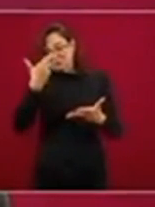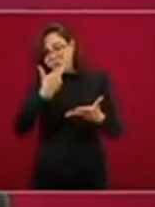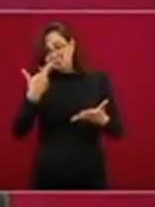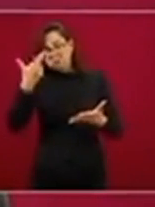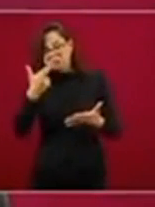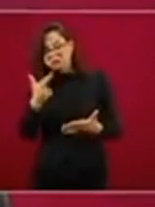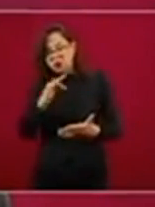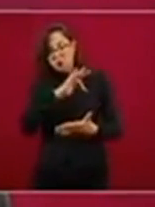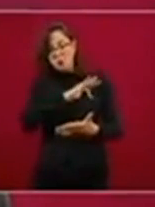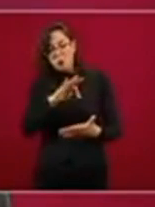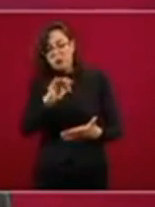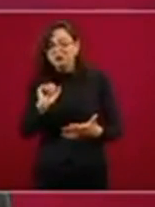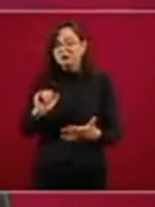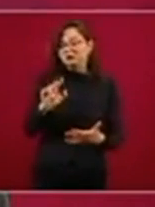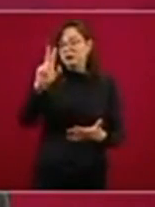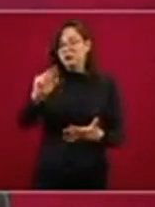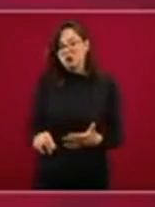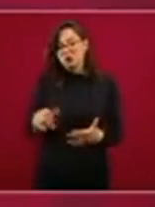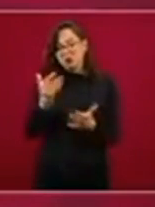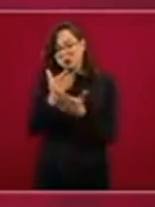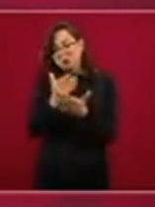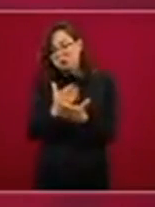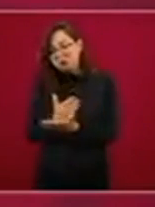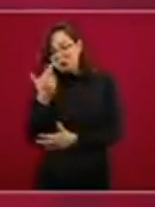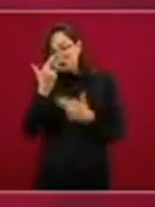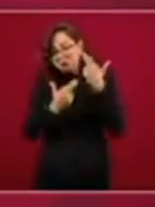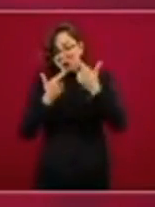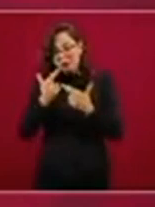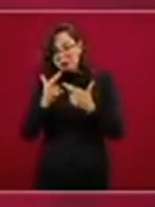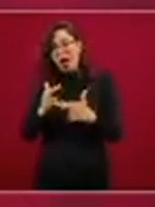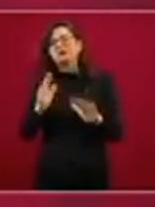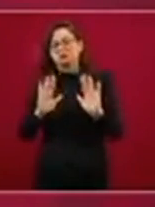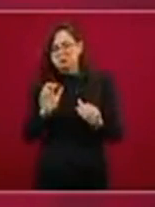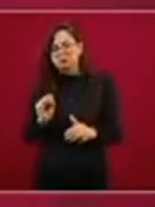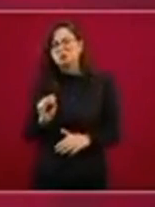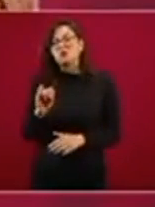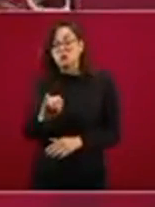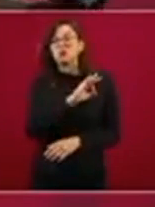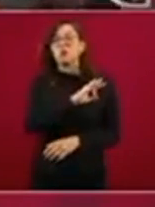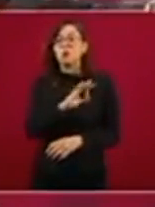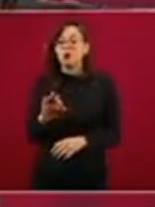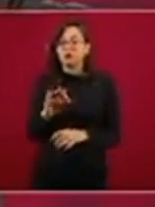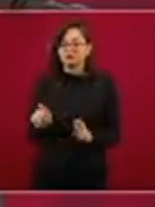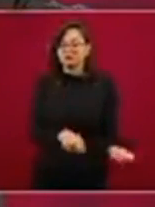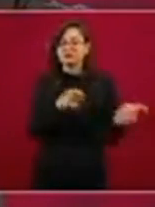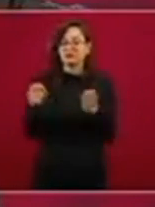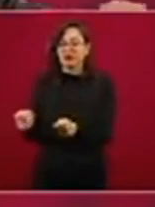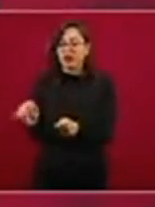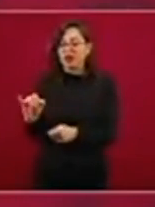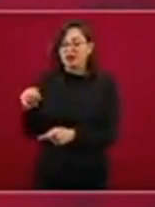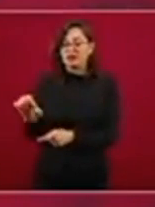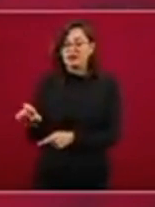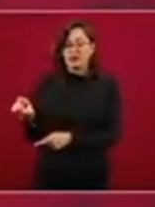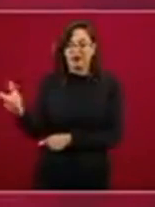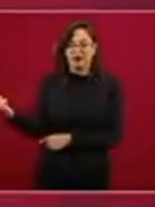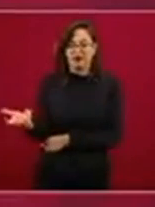decir, si procede. Y si procede, va al INE